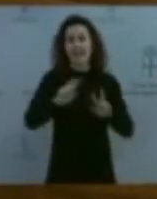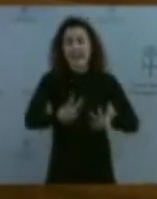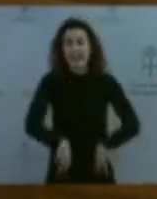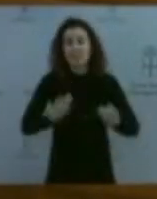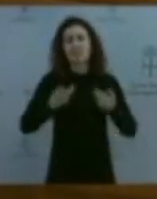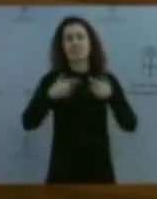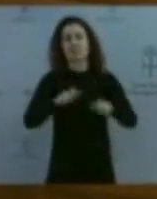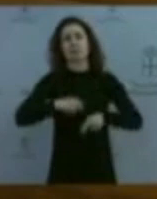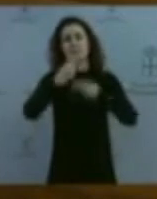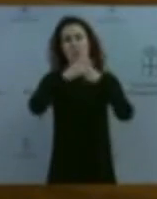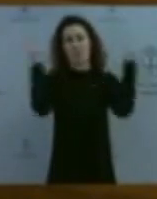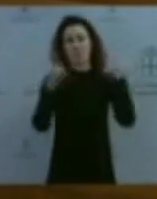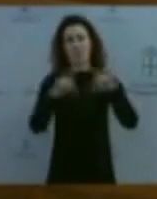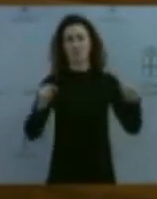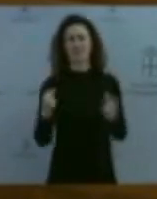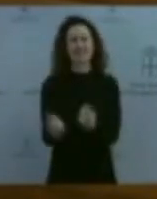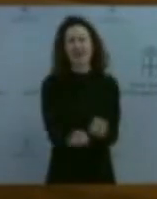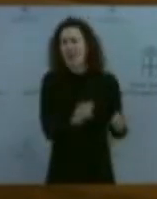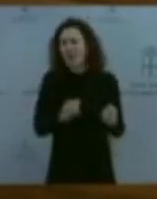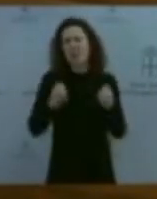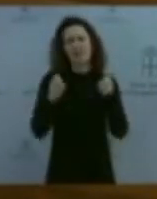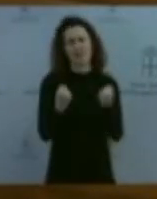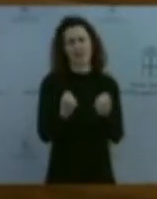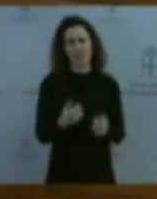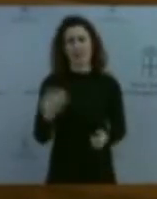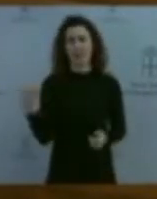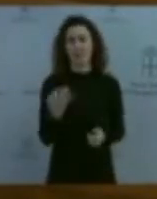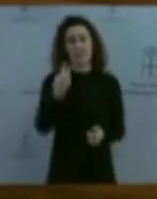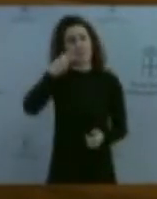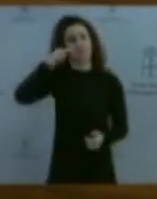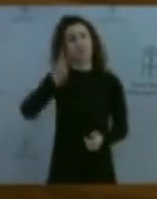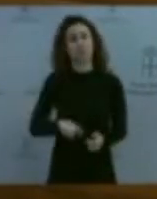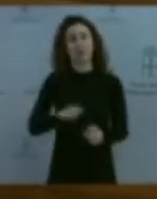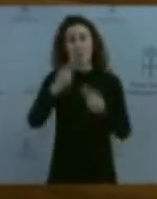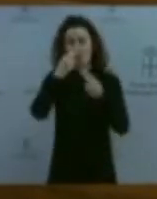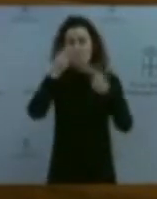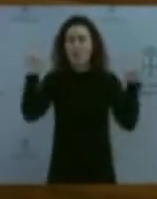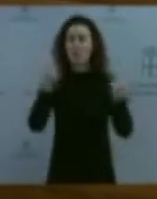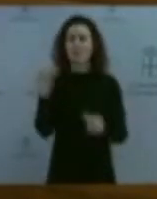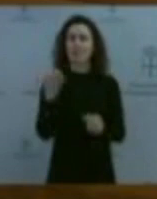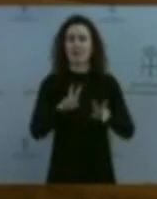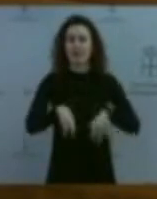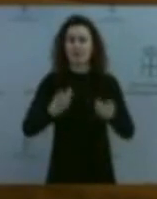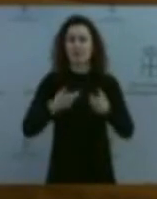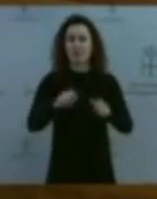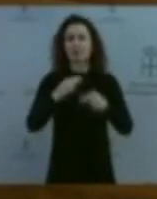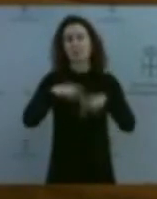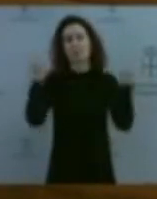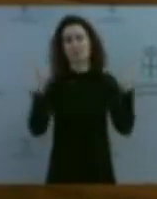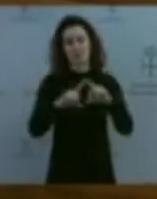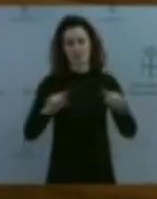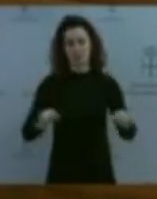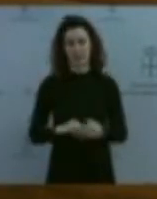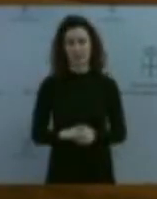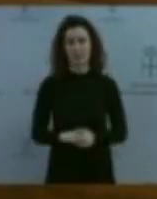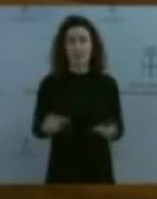nunca y lo tenemos que reconocer públicamente. Hay que reformar el sector público asturiano. Por tanto, recortes salariales nunca estuvo encima